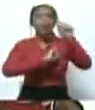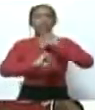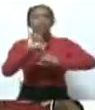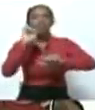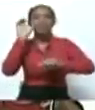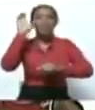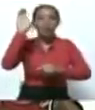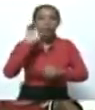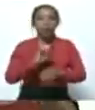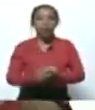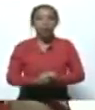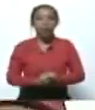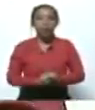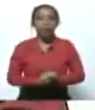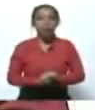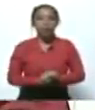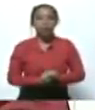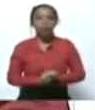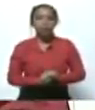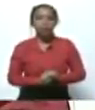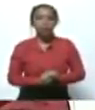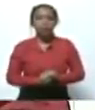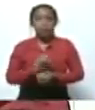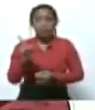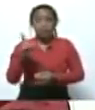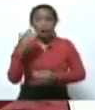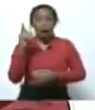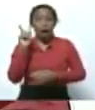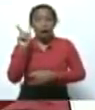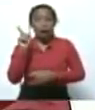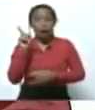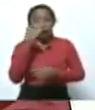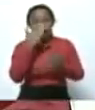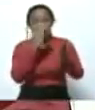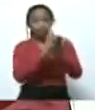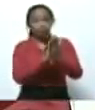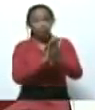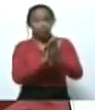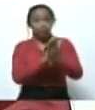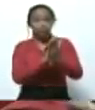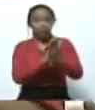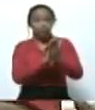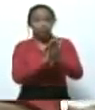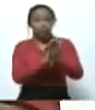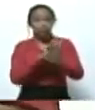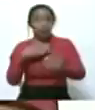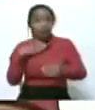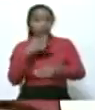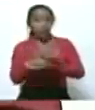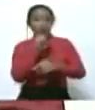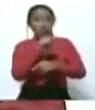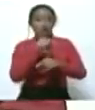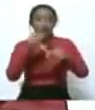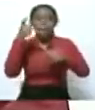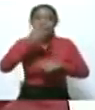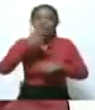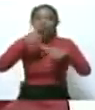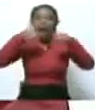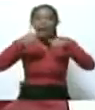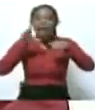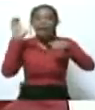patria. Y David estaba ahí. Nos fuimos para allá. Gente de aquí, de